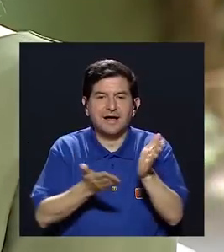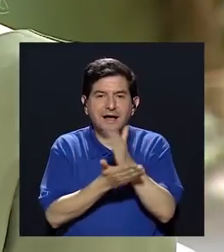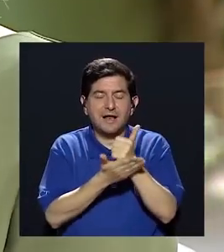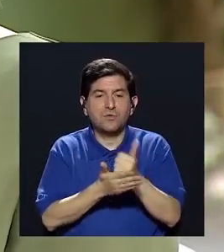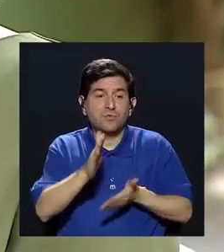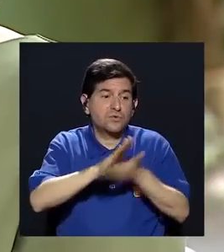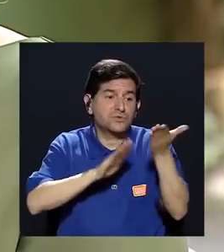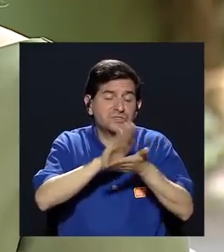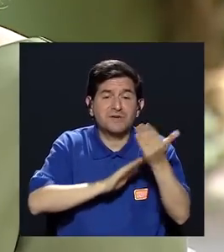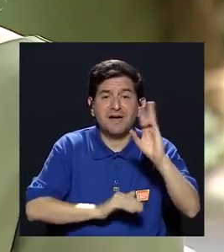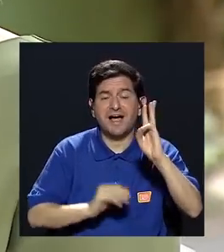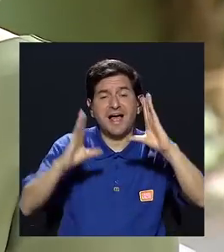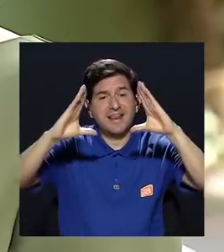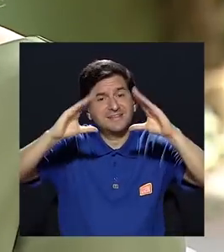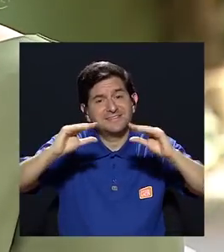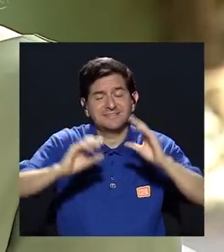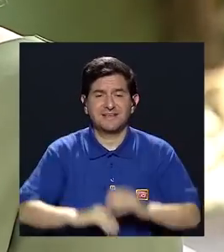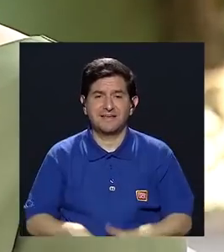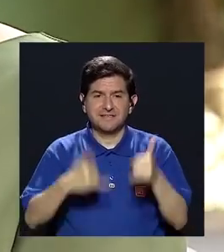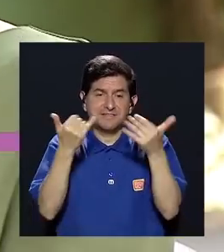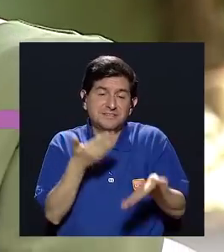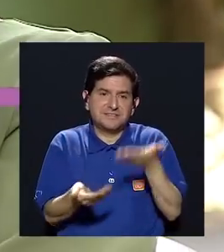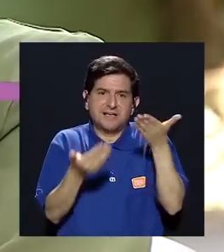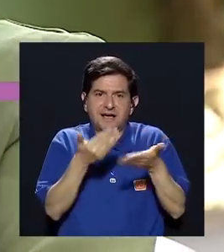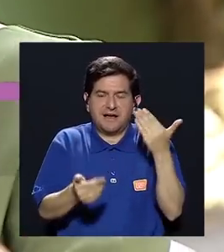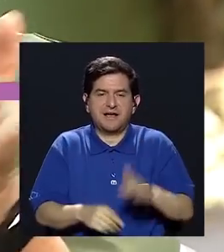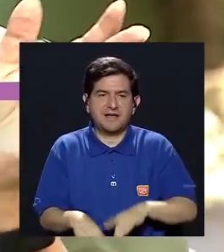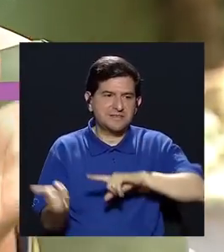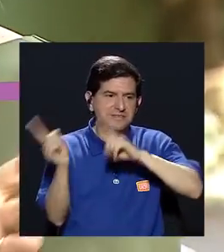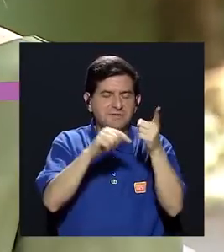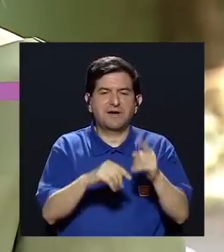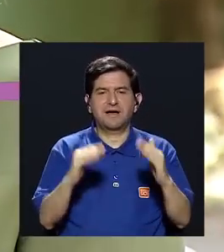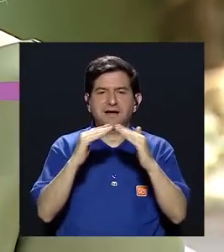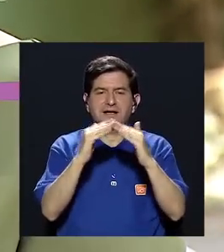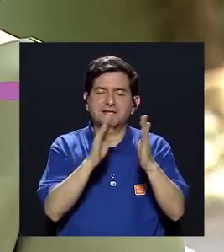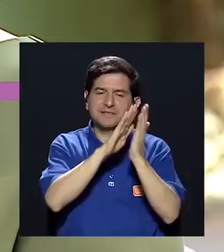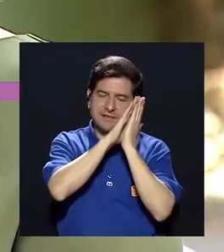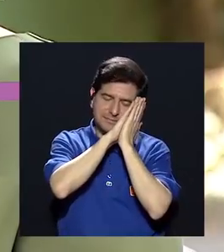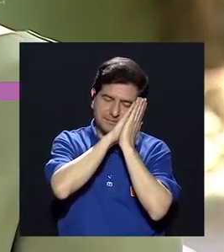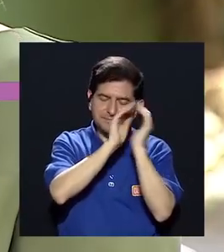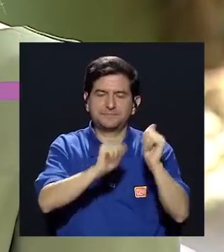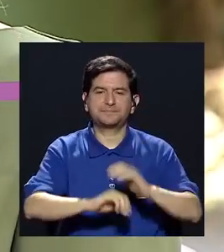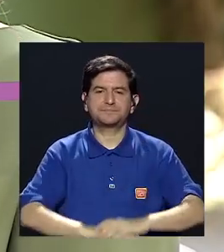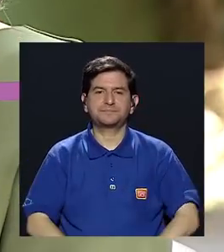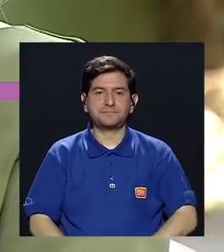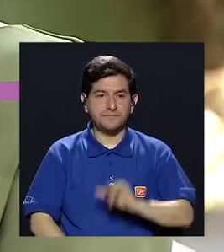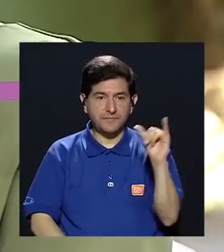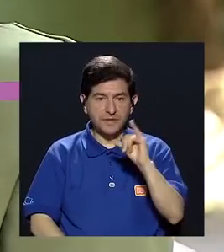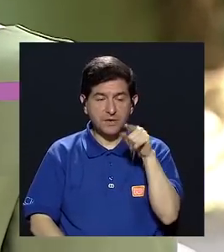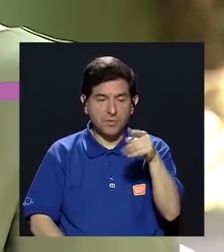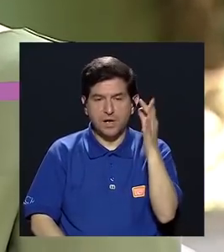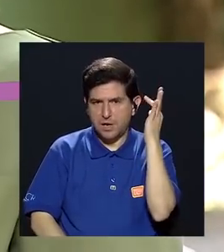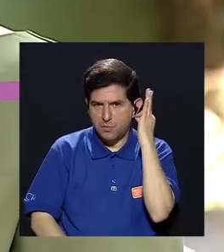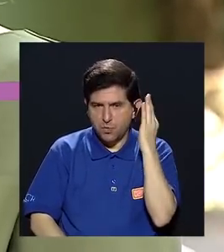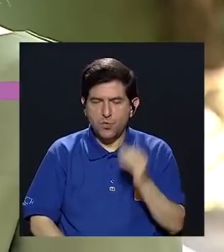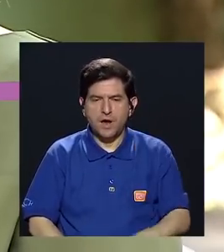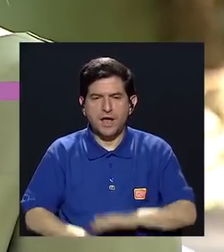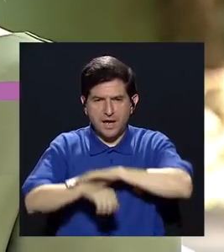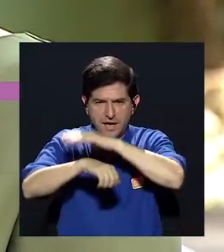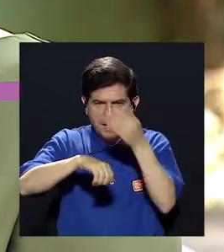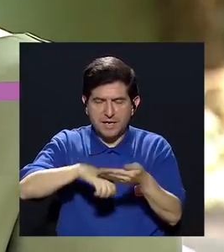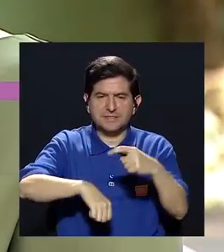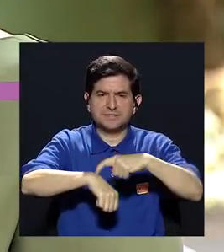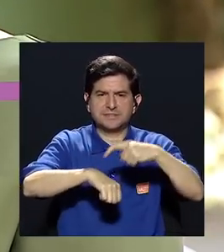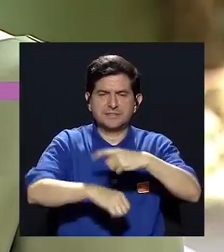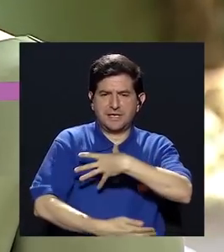hay algunos que se van hasta las 6 de la tarde, que ya prácticamente llegan a la casa a dormir. También ahí llegan las mujeres embarazadas